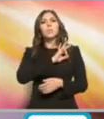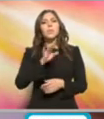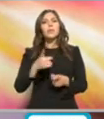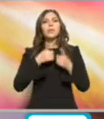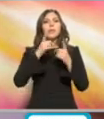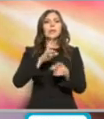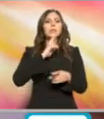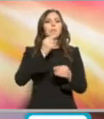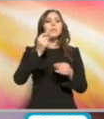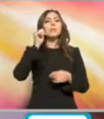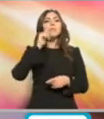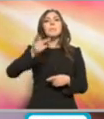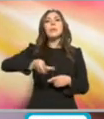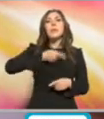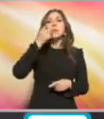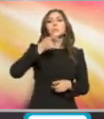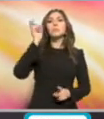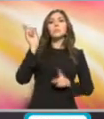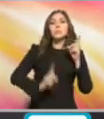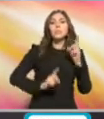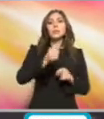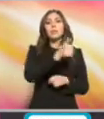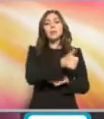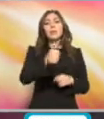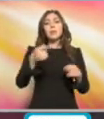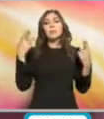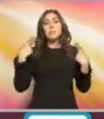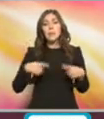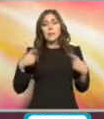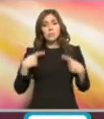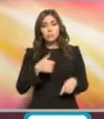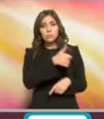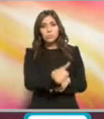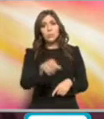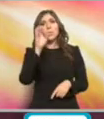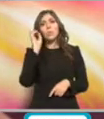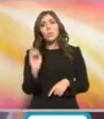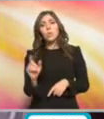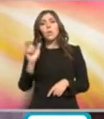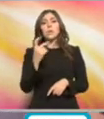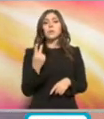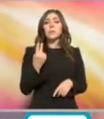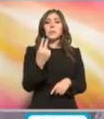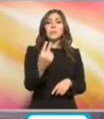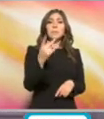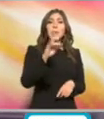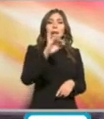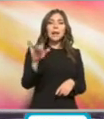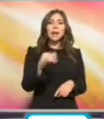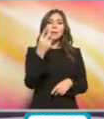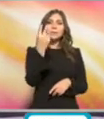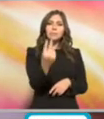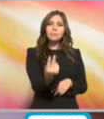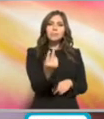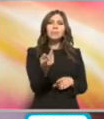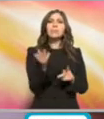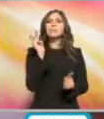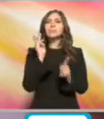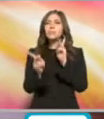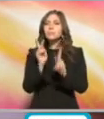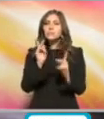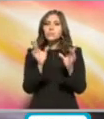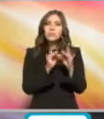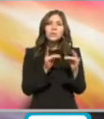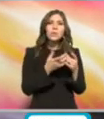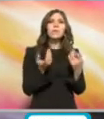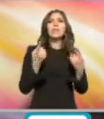respuesta a muchas de estas preguntas de manera personal y, por supuesto, cuando vas con tu pareja es una manera de explorar, de encontrar